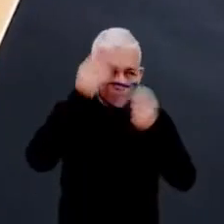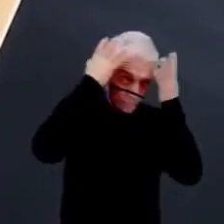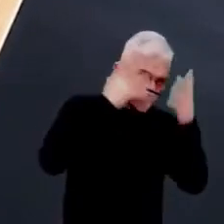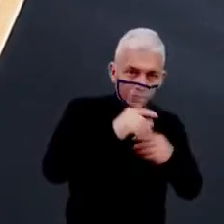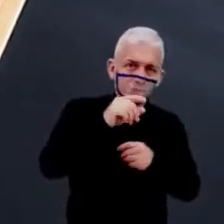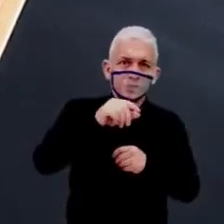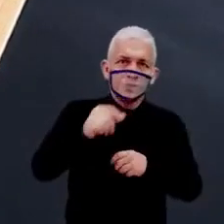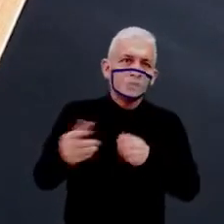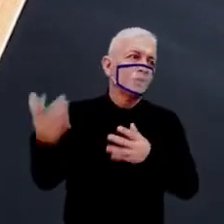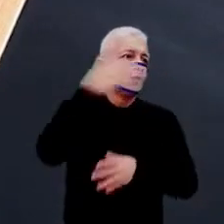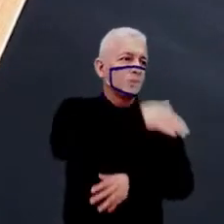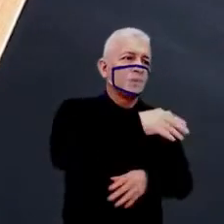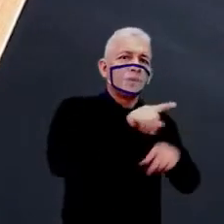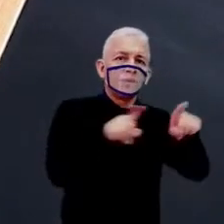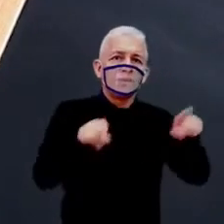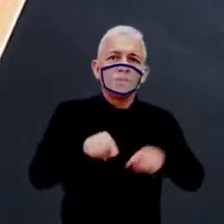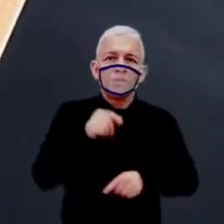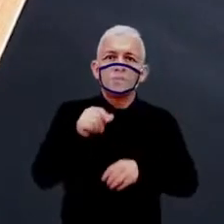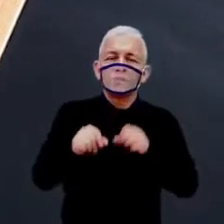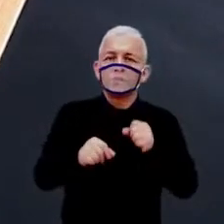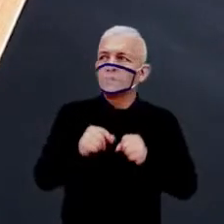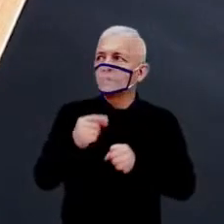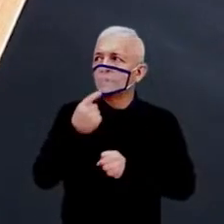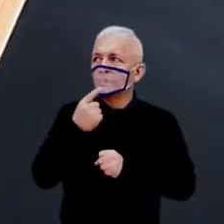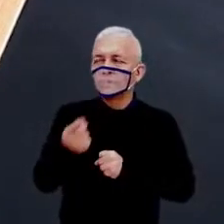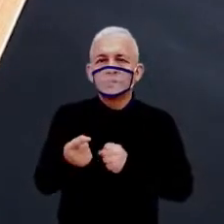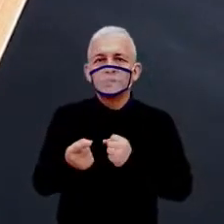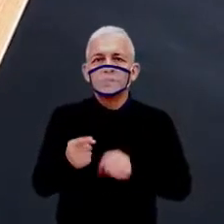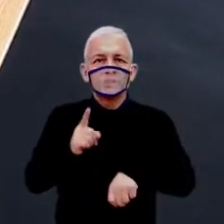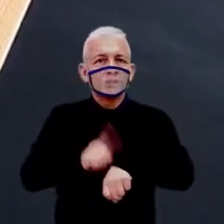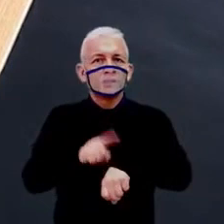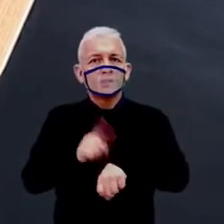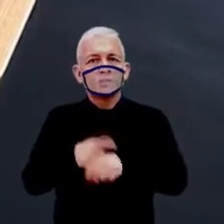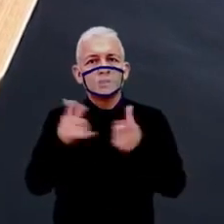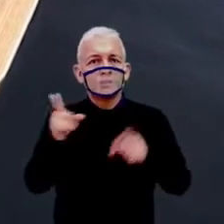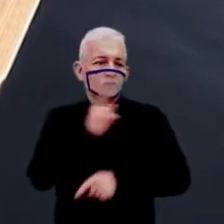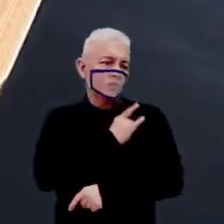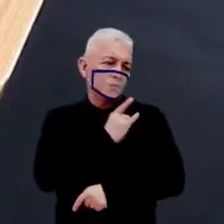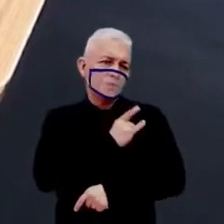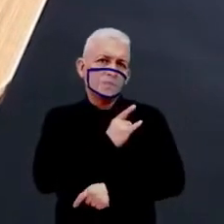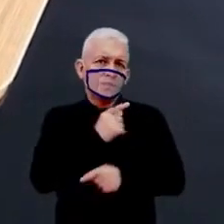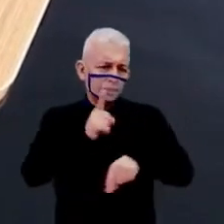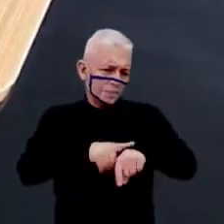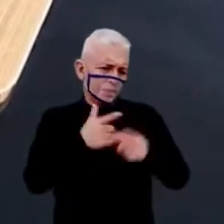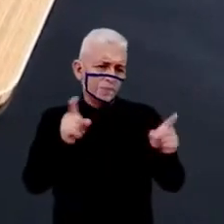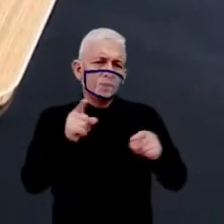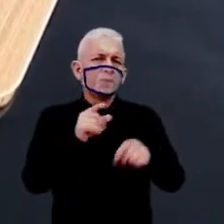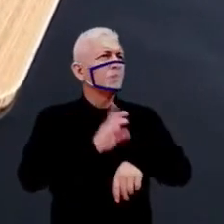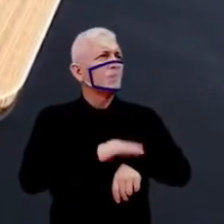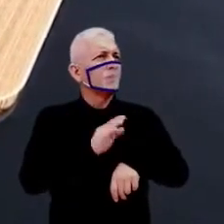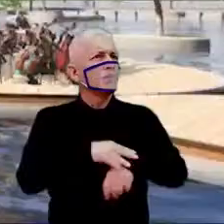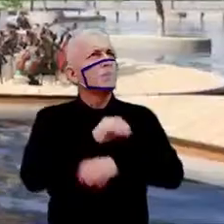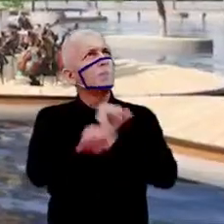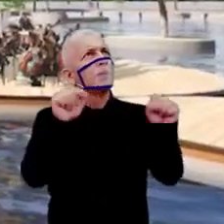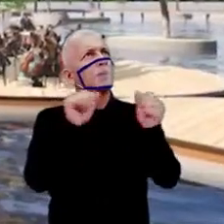devuelvo para la oficina. O tengo un ratico libre en la universidad o salí temprano del colegio, o me